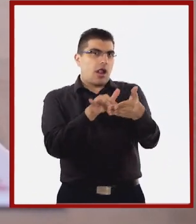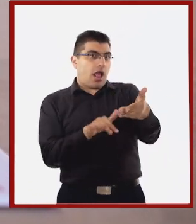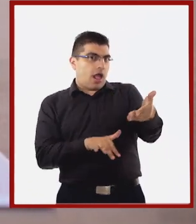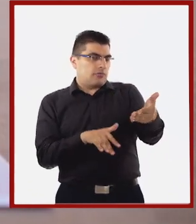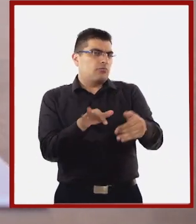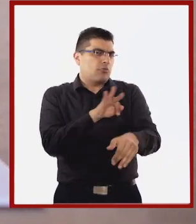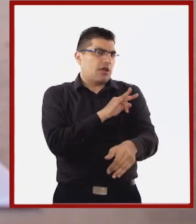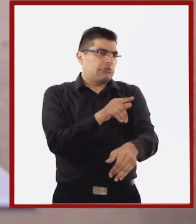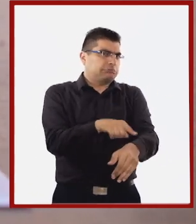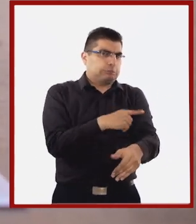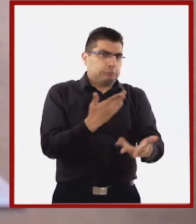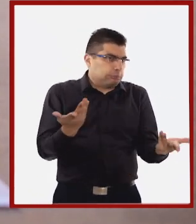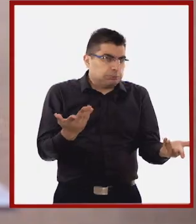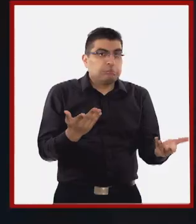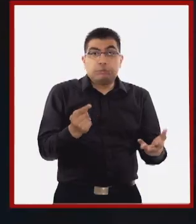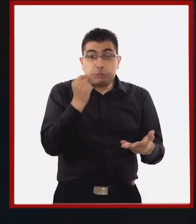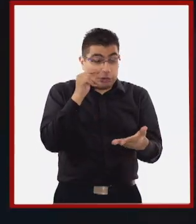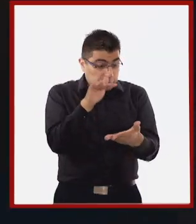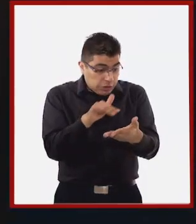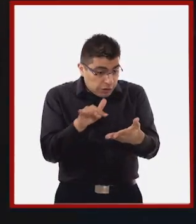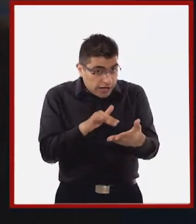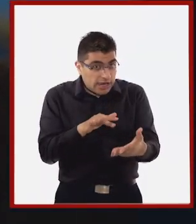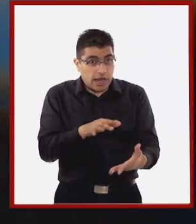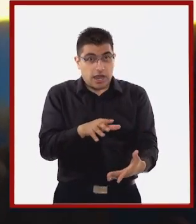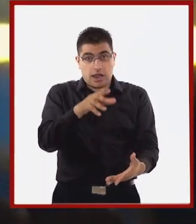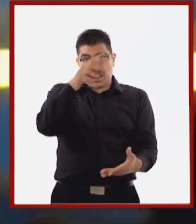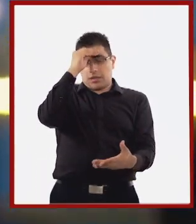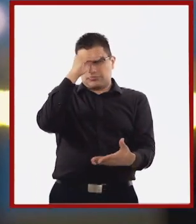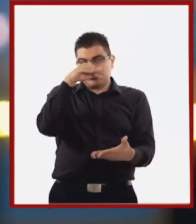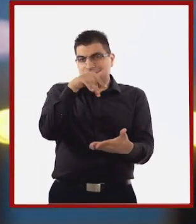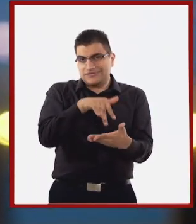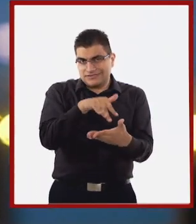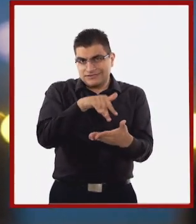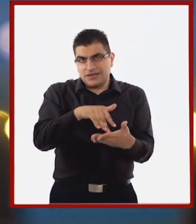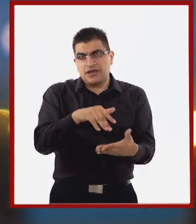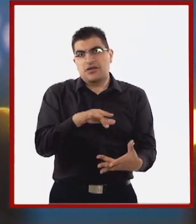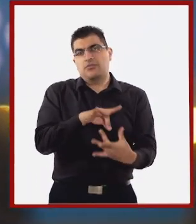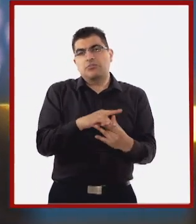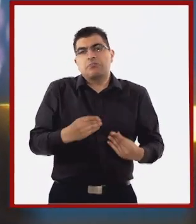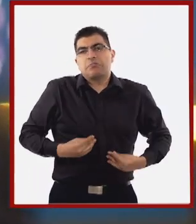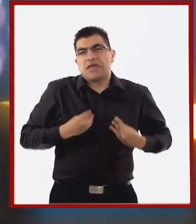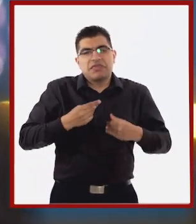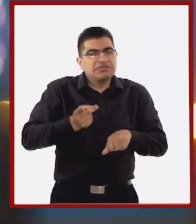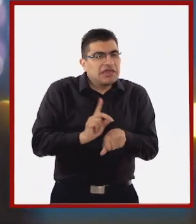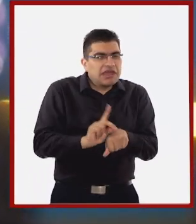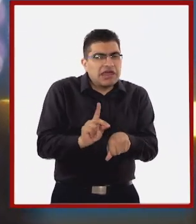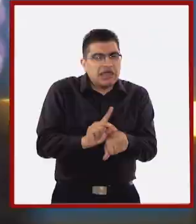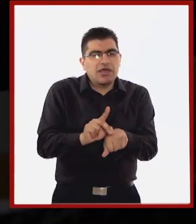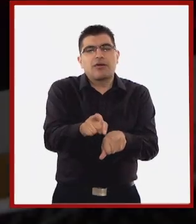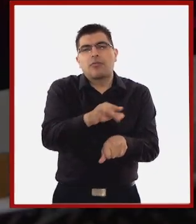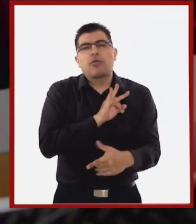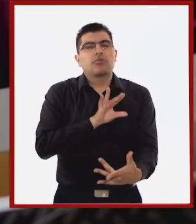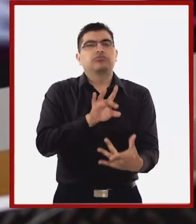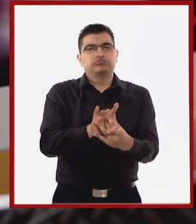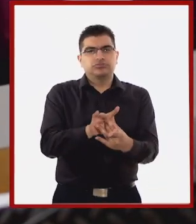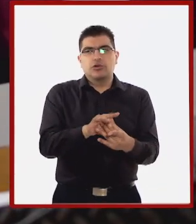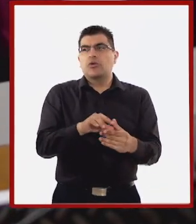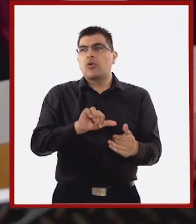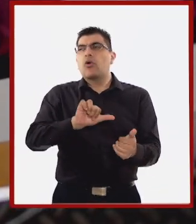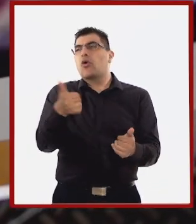de recuperar esta noción de que la lectura también es parte de la vida diaria, ¿no? Convivir con